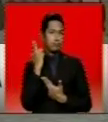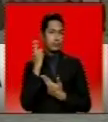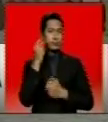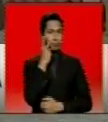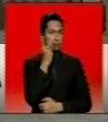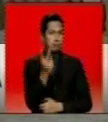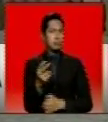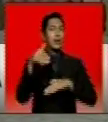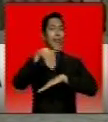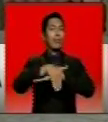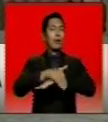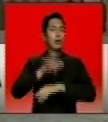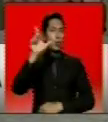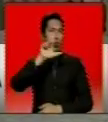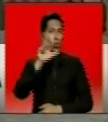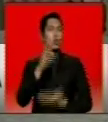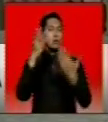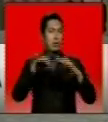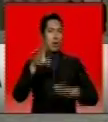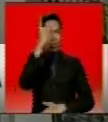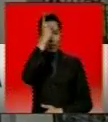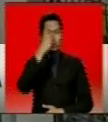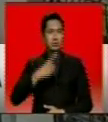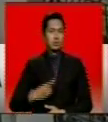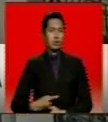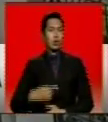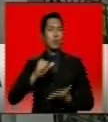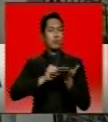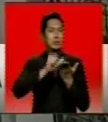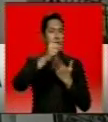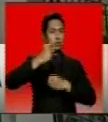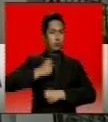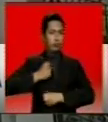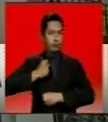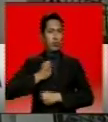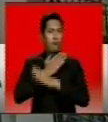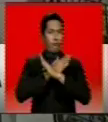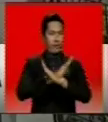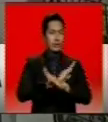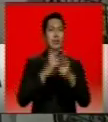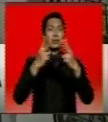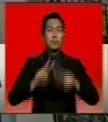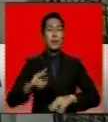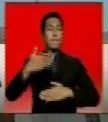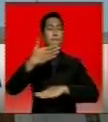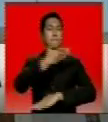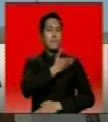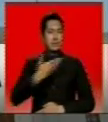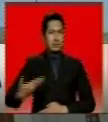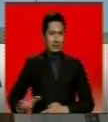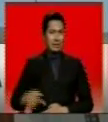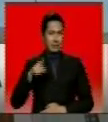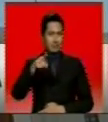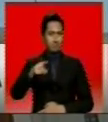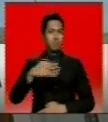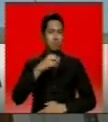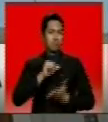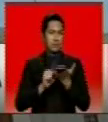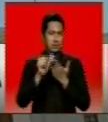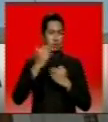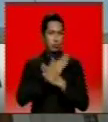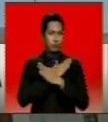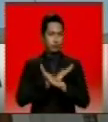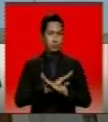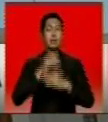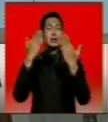realizó la tarde del lunes por el Ministerio de Defensa y presidente del organismo nacional, Fernando Cordero, quien también posesionó al nuevo directorio